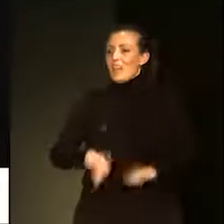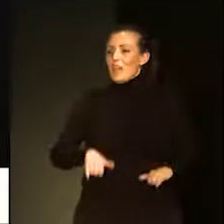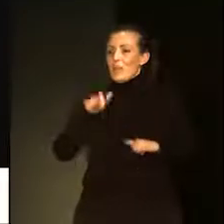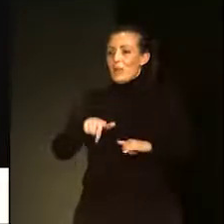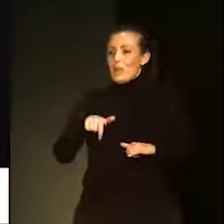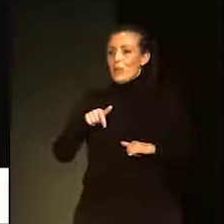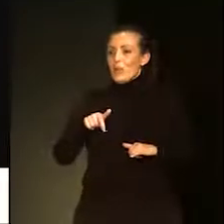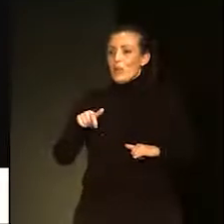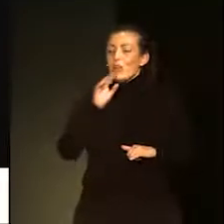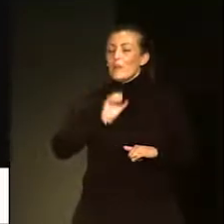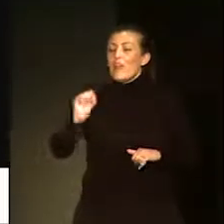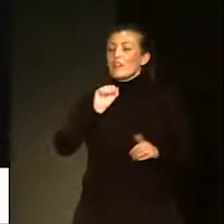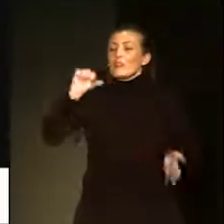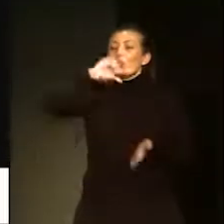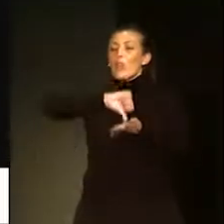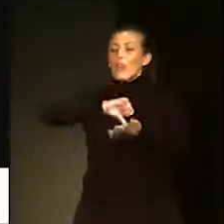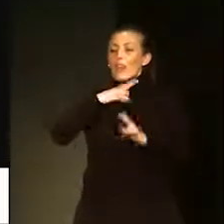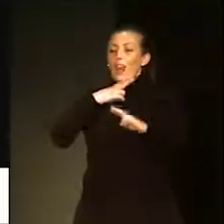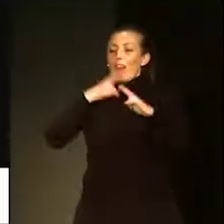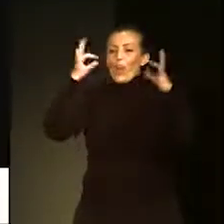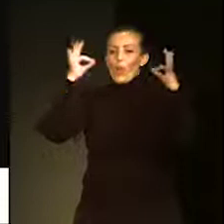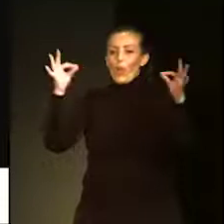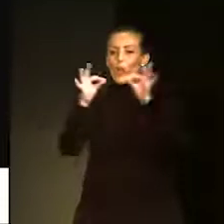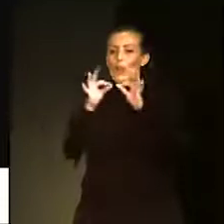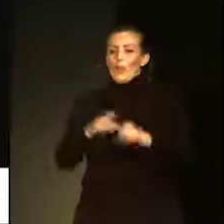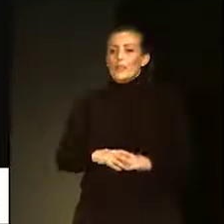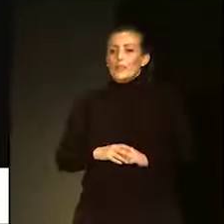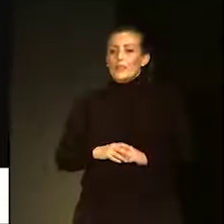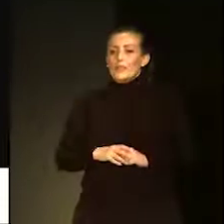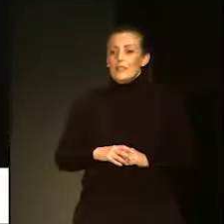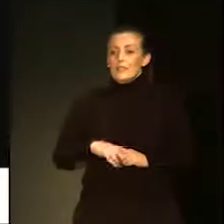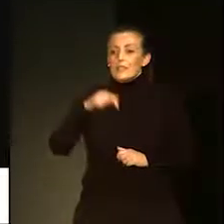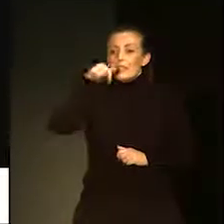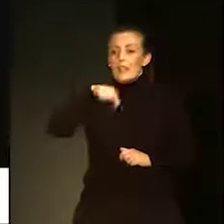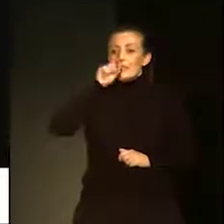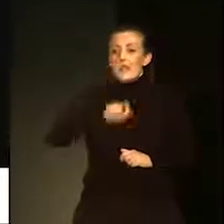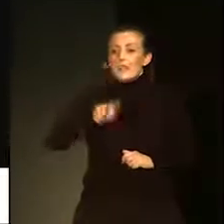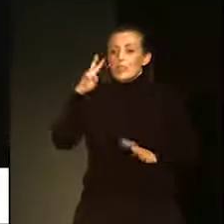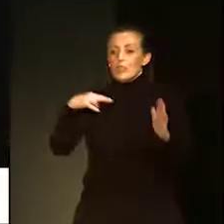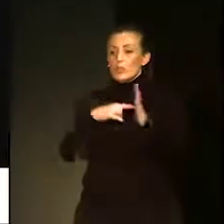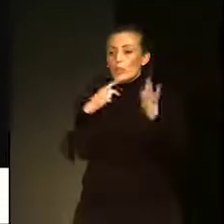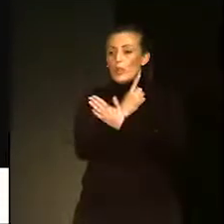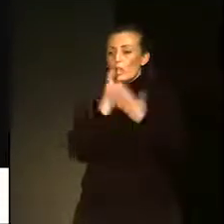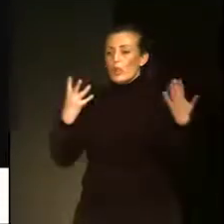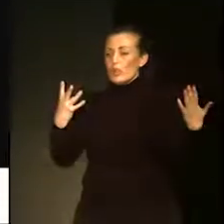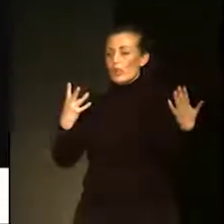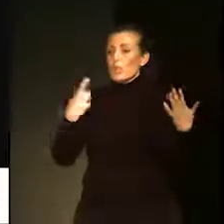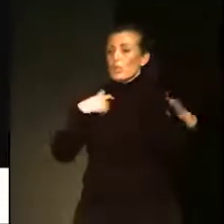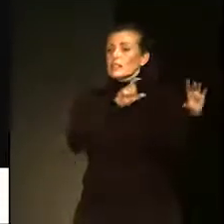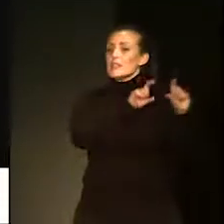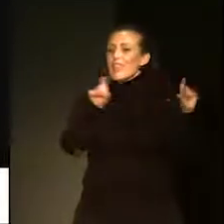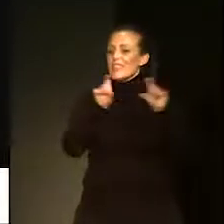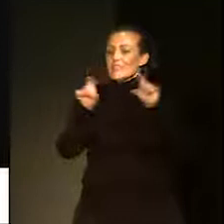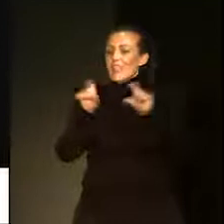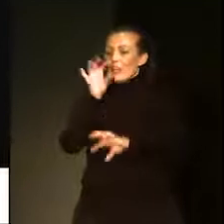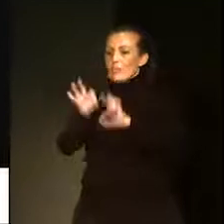esta maravillosa ciudad de Córdoba. En esta edición de 2019, las entidades organizadoras,